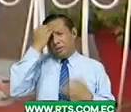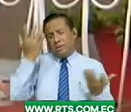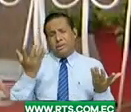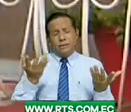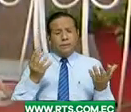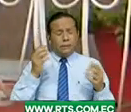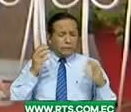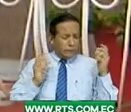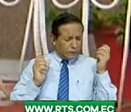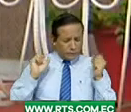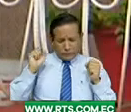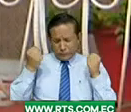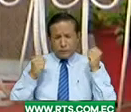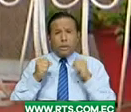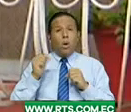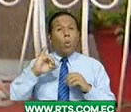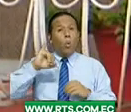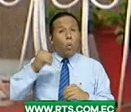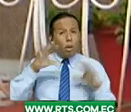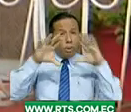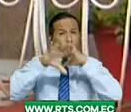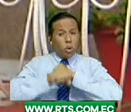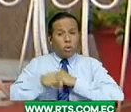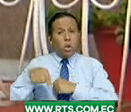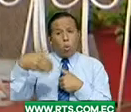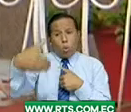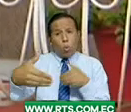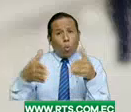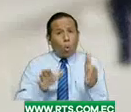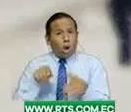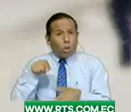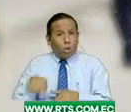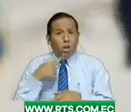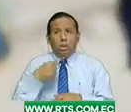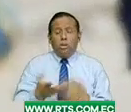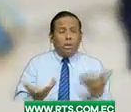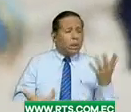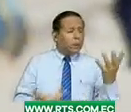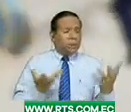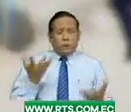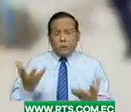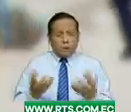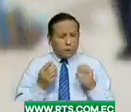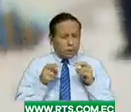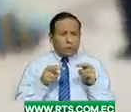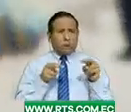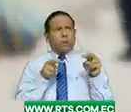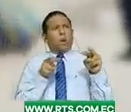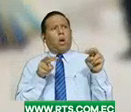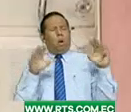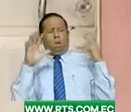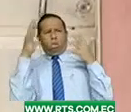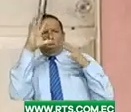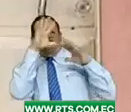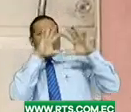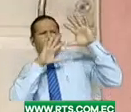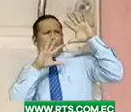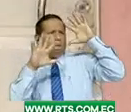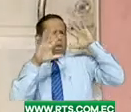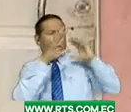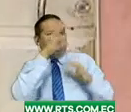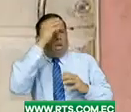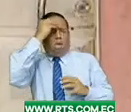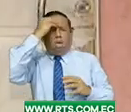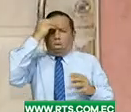del jueves se encontraba en su habitación cuando, supuestamente impulsada por una visión sobrenatural, actuó